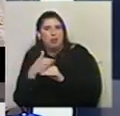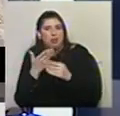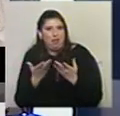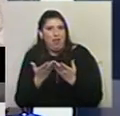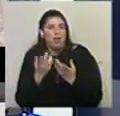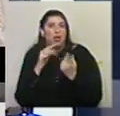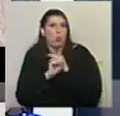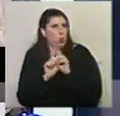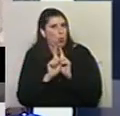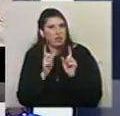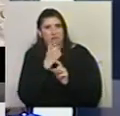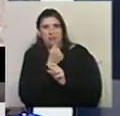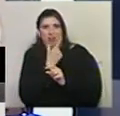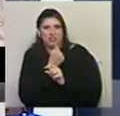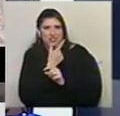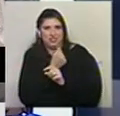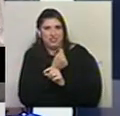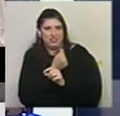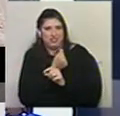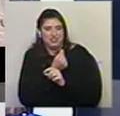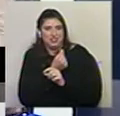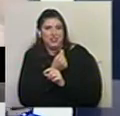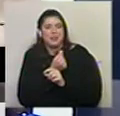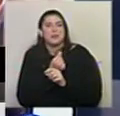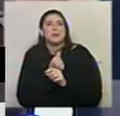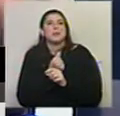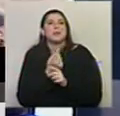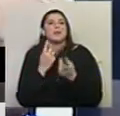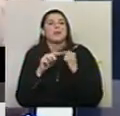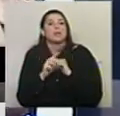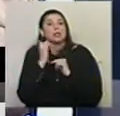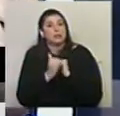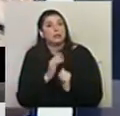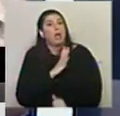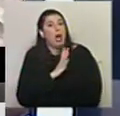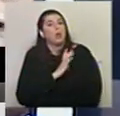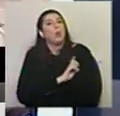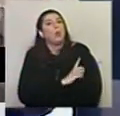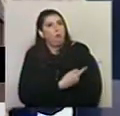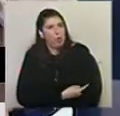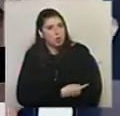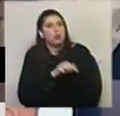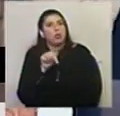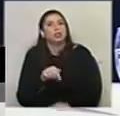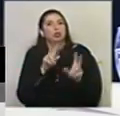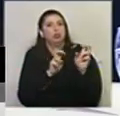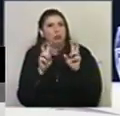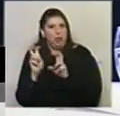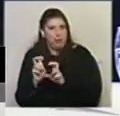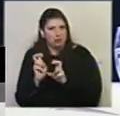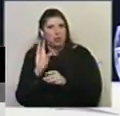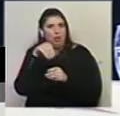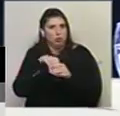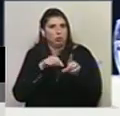no es fácil o no puedo garantizar que escapemos. Sí, hay un esfuerzo porque estos temas están metidos. Termina introduciendo un tema